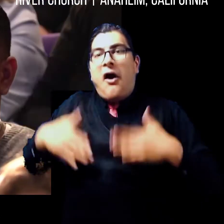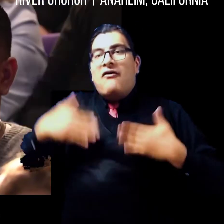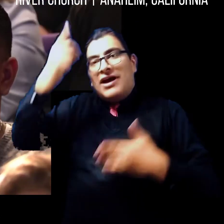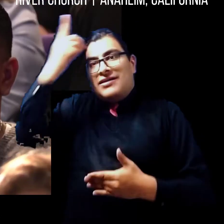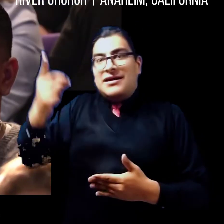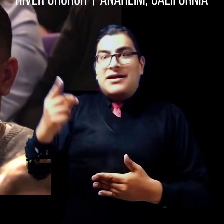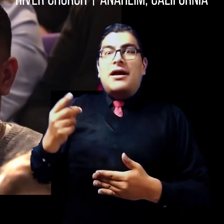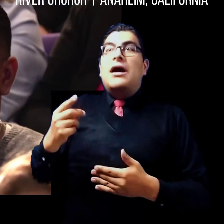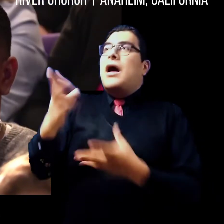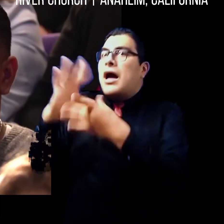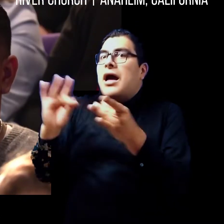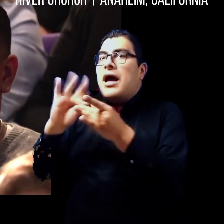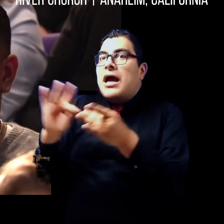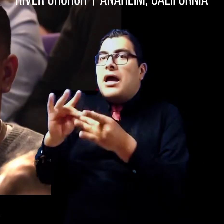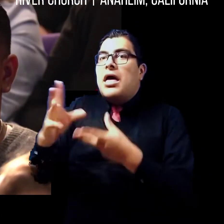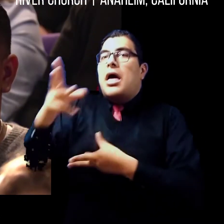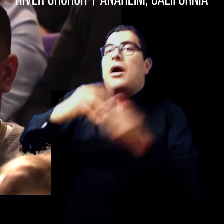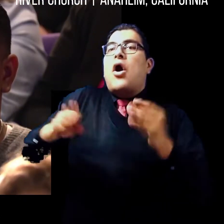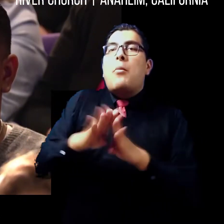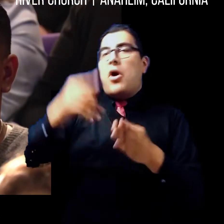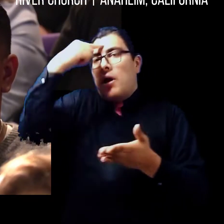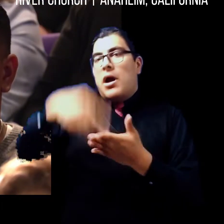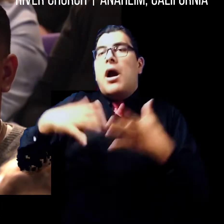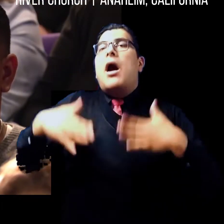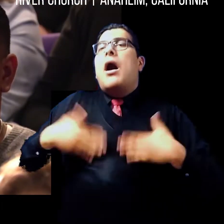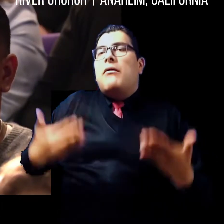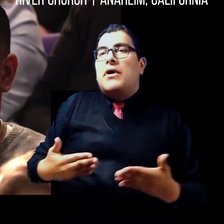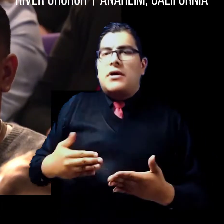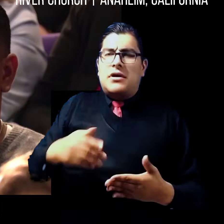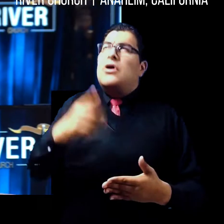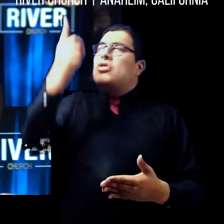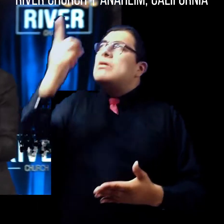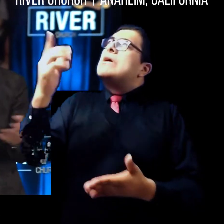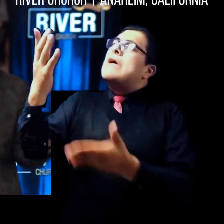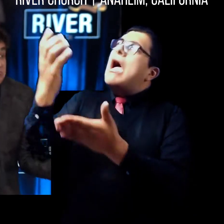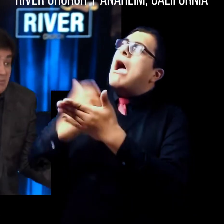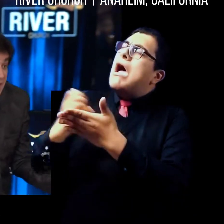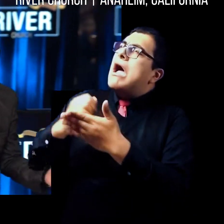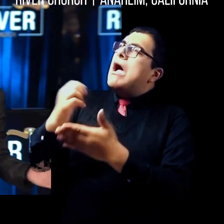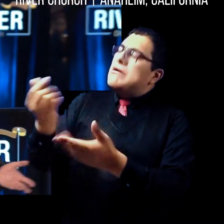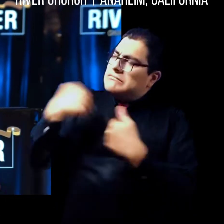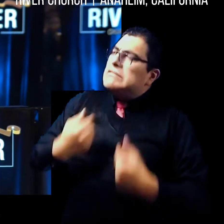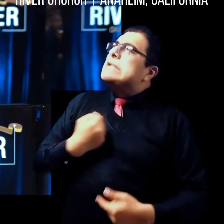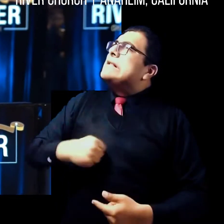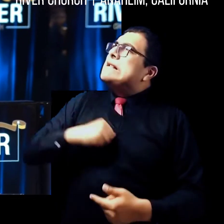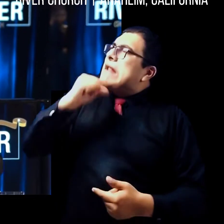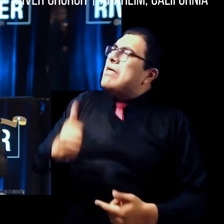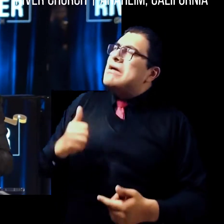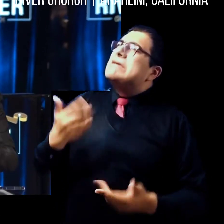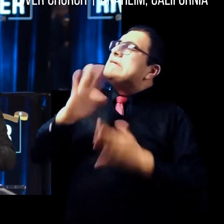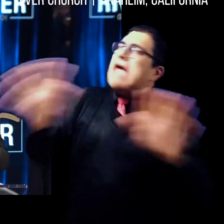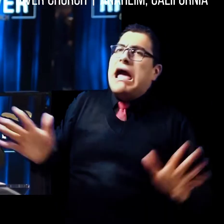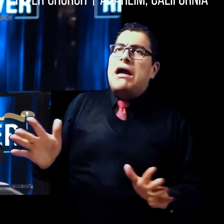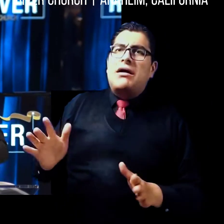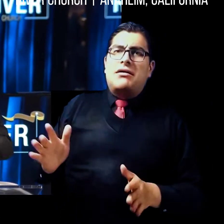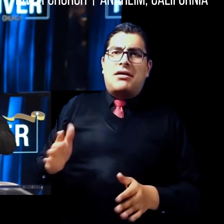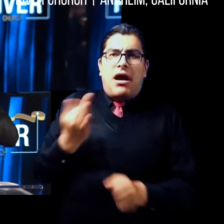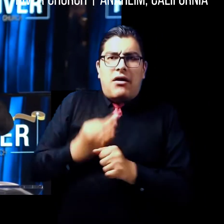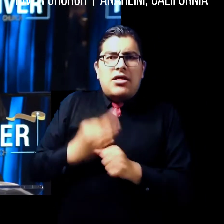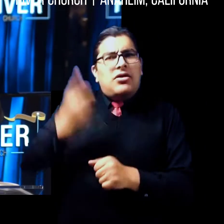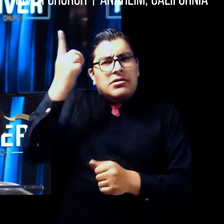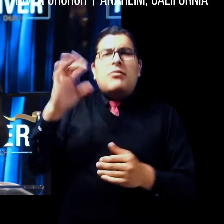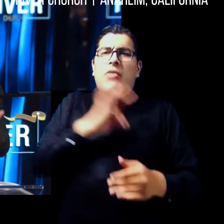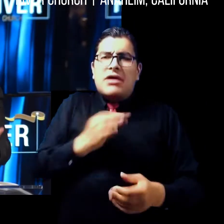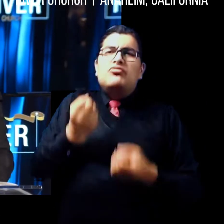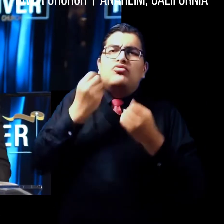de la confianza. Y tú dices, ¿por qué? ¿Por qué Dios no me sale y ya? Hay explicaciones que nos las dará de este lado de la eternidad y